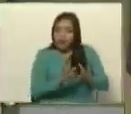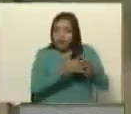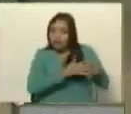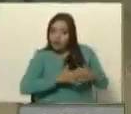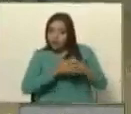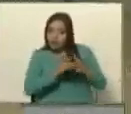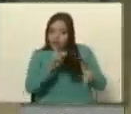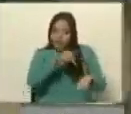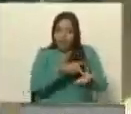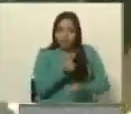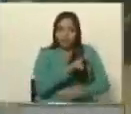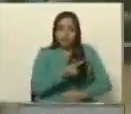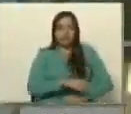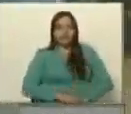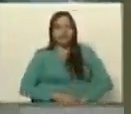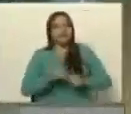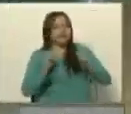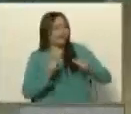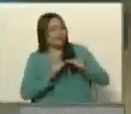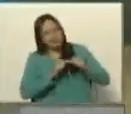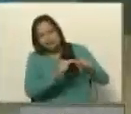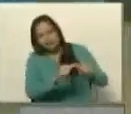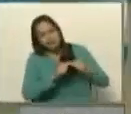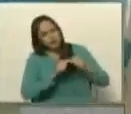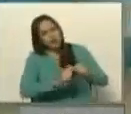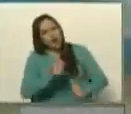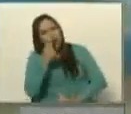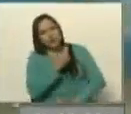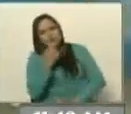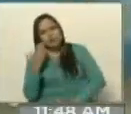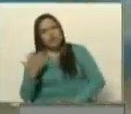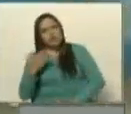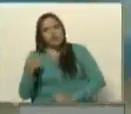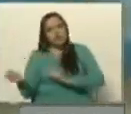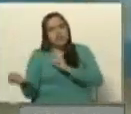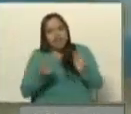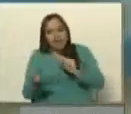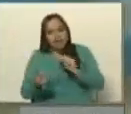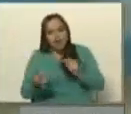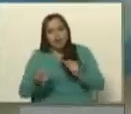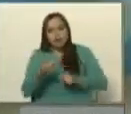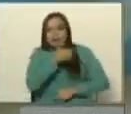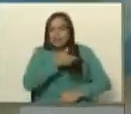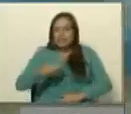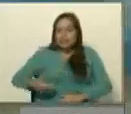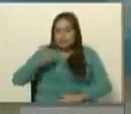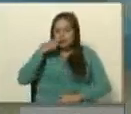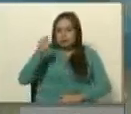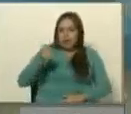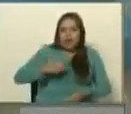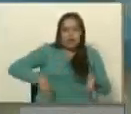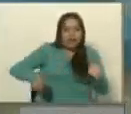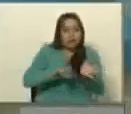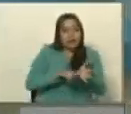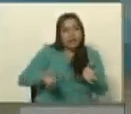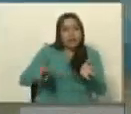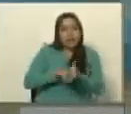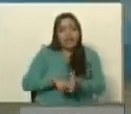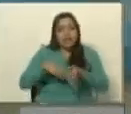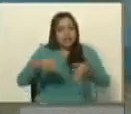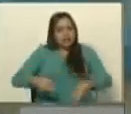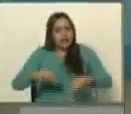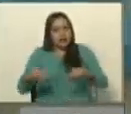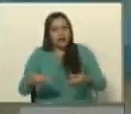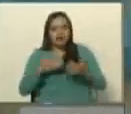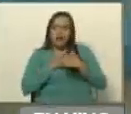Mira, permanentemente ese compromiso de diálogo, el presidente de la República lo ha dicho muchas veces y hace el gesto de físico, ¿no?